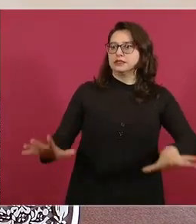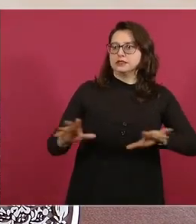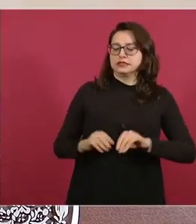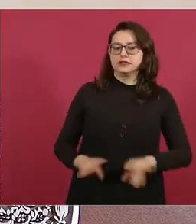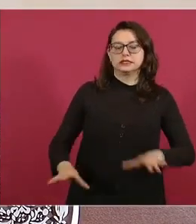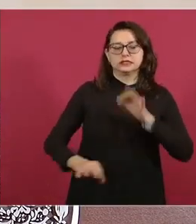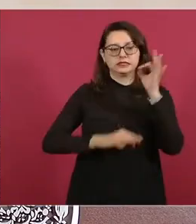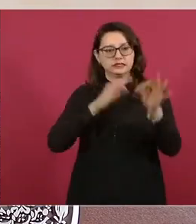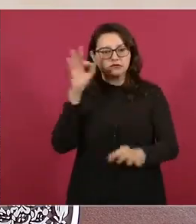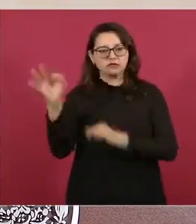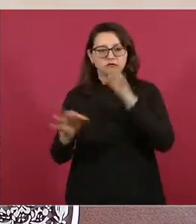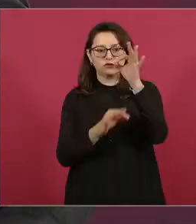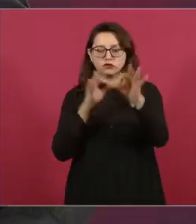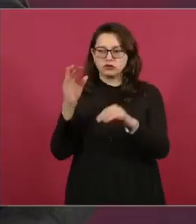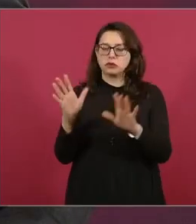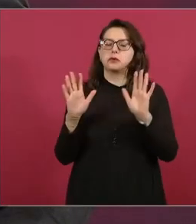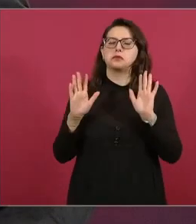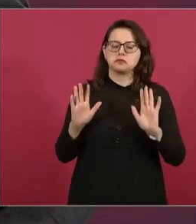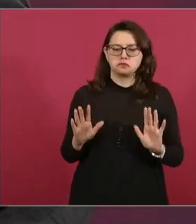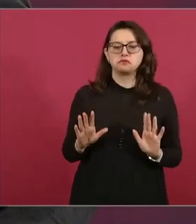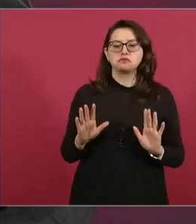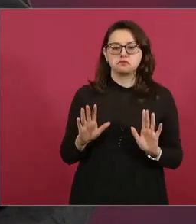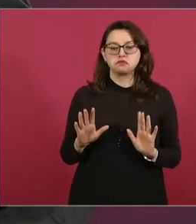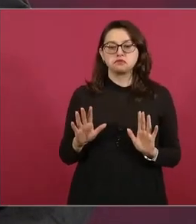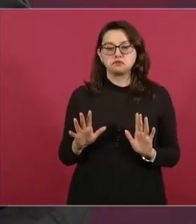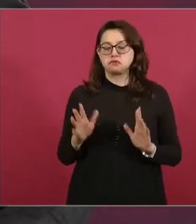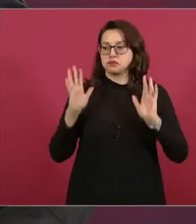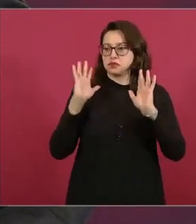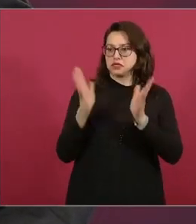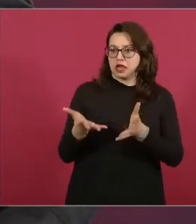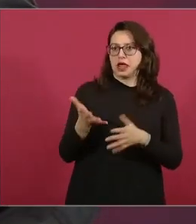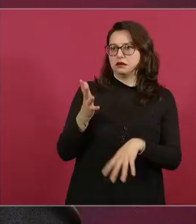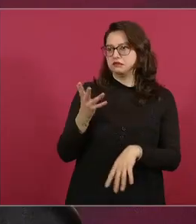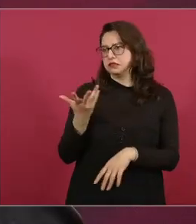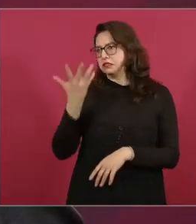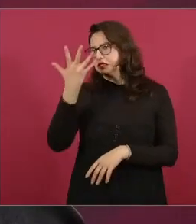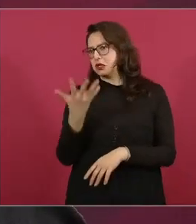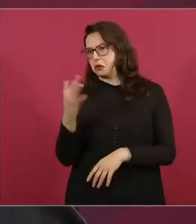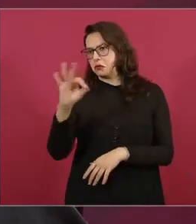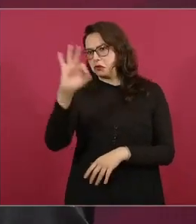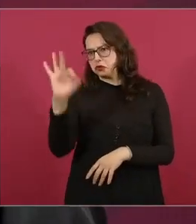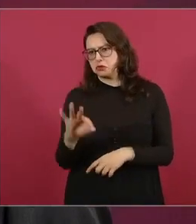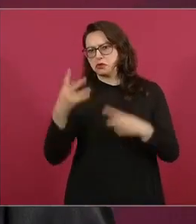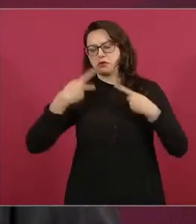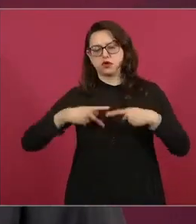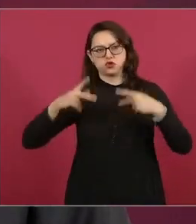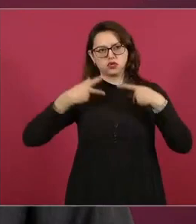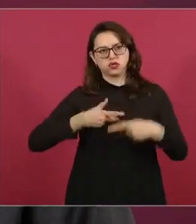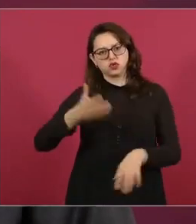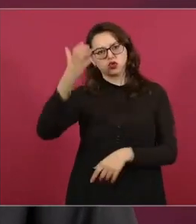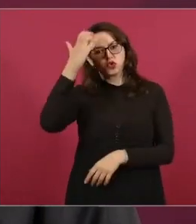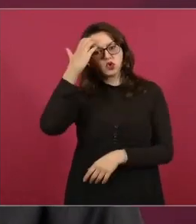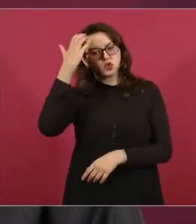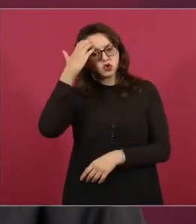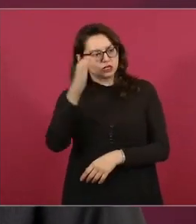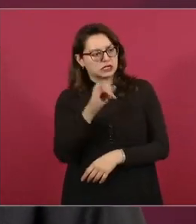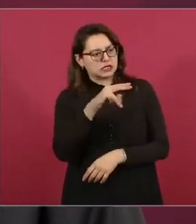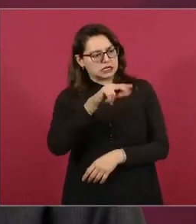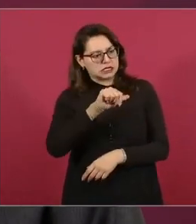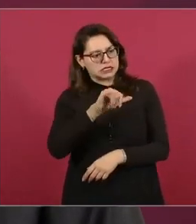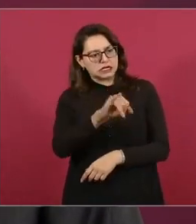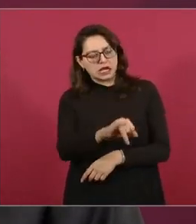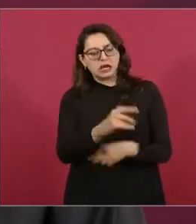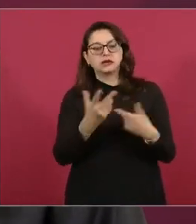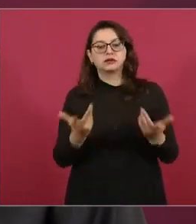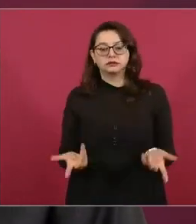enterados, puede ser que lo sepa un 5% más, y entre